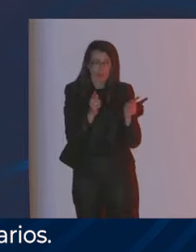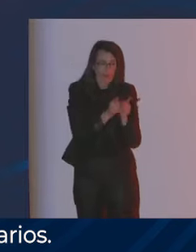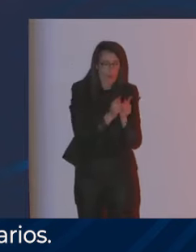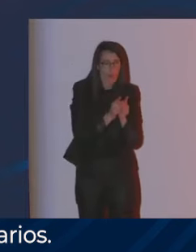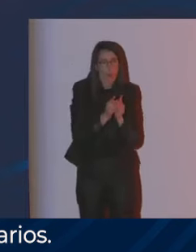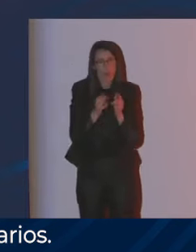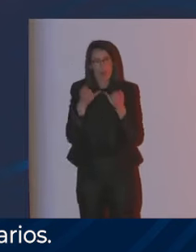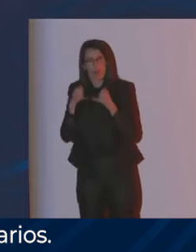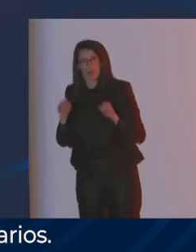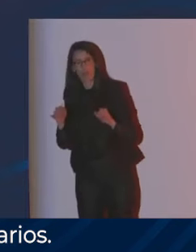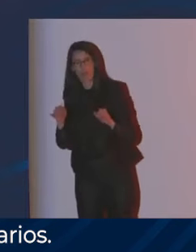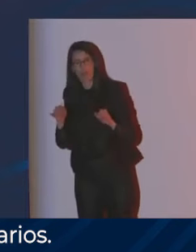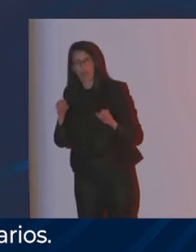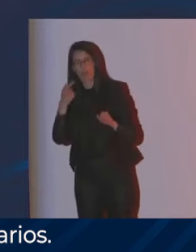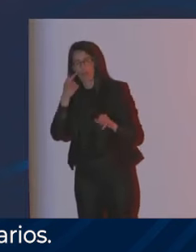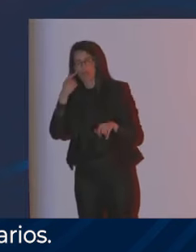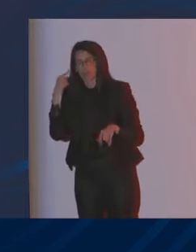actos